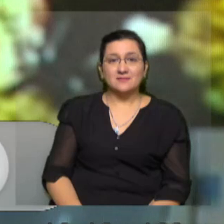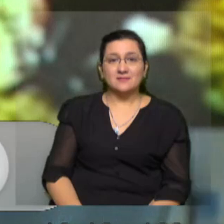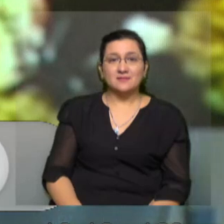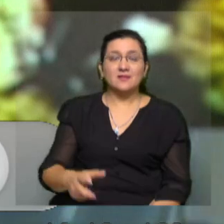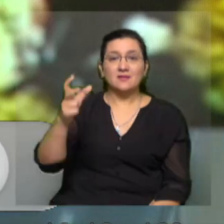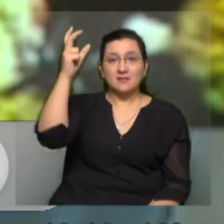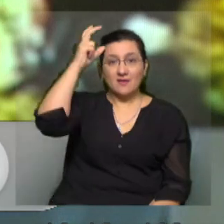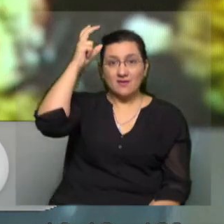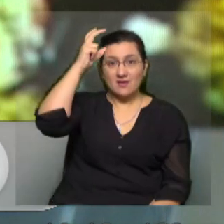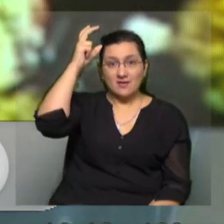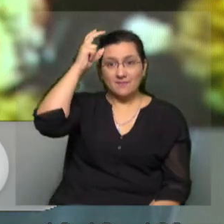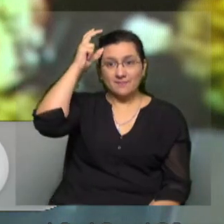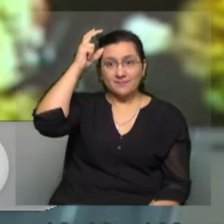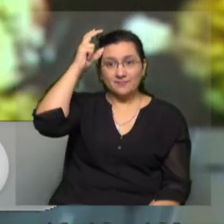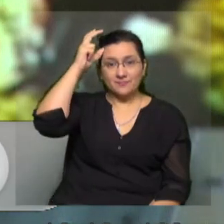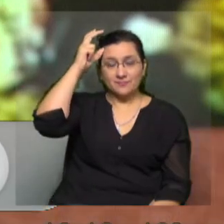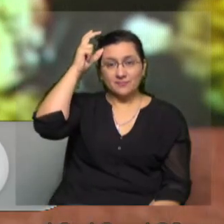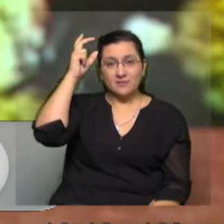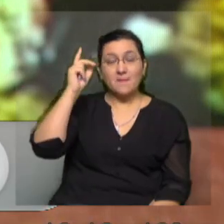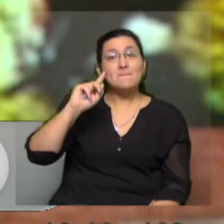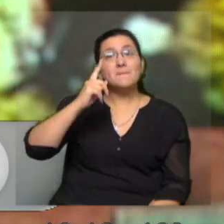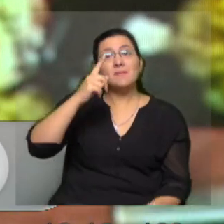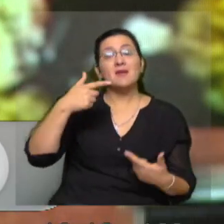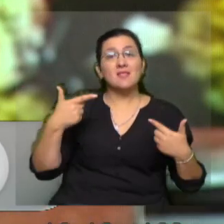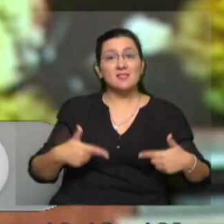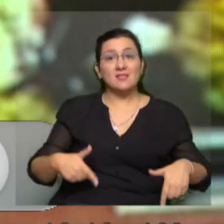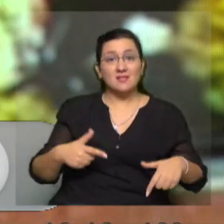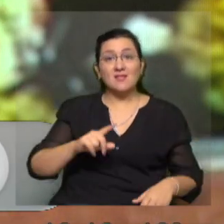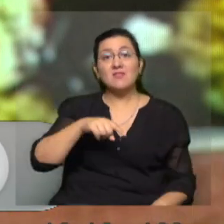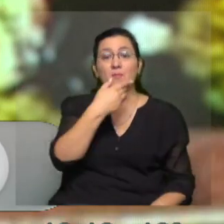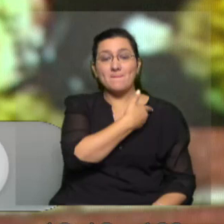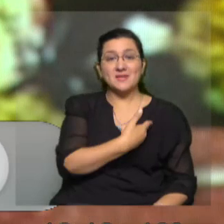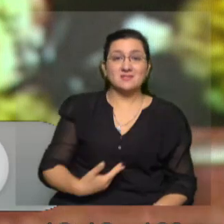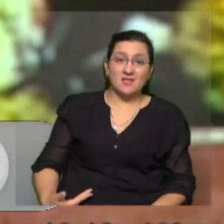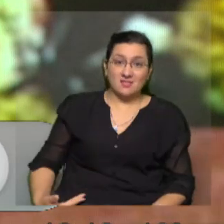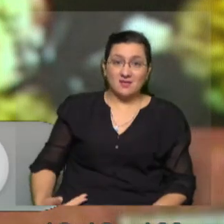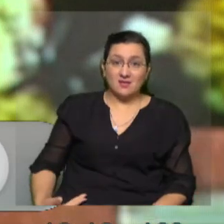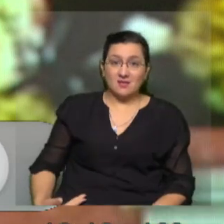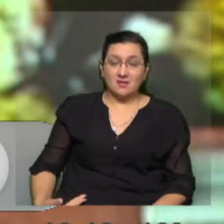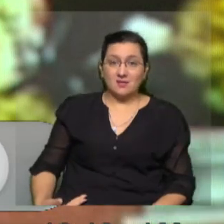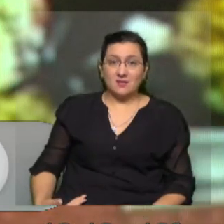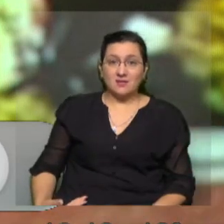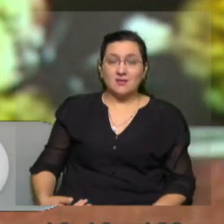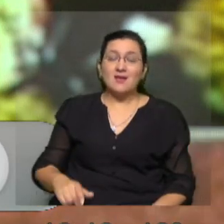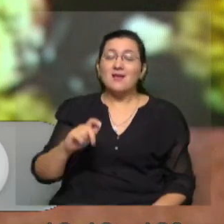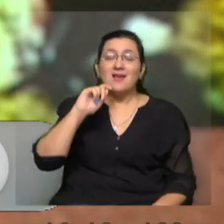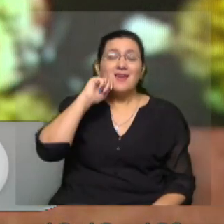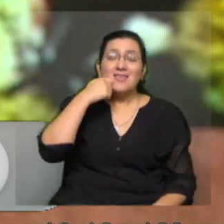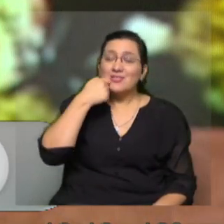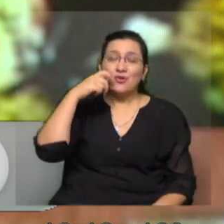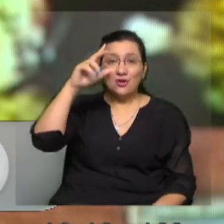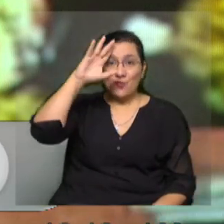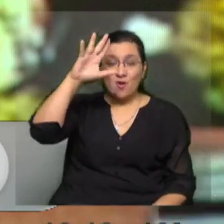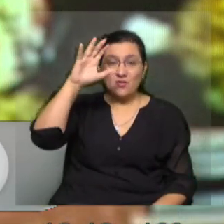Tabaré Vázquez, primero intendente, después presidente, Lindo recuerdo